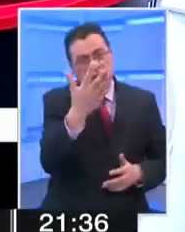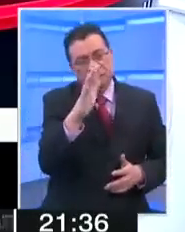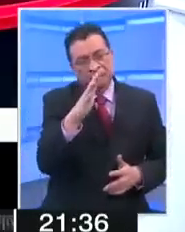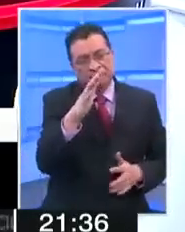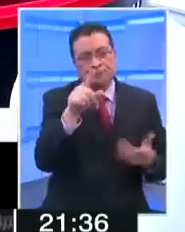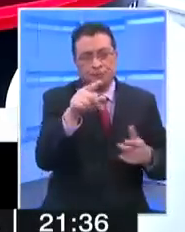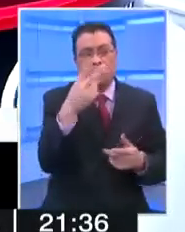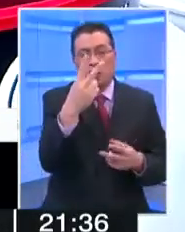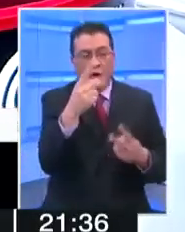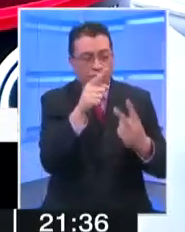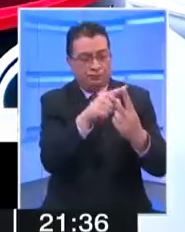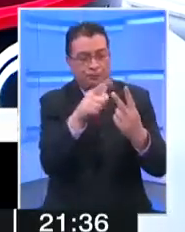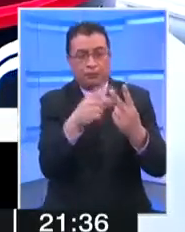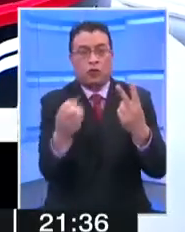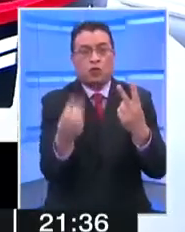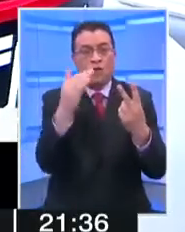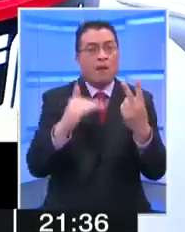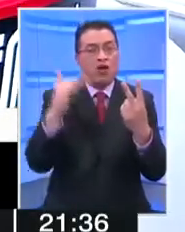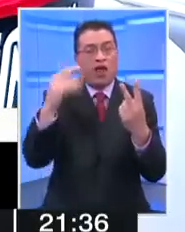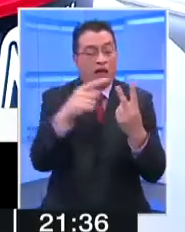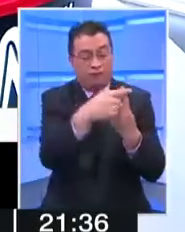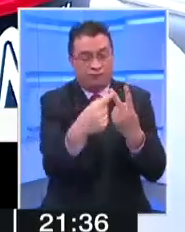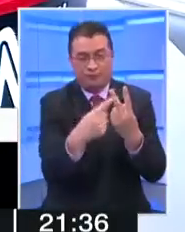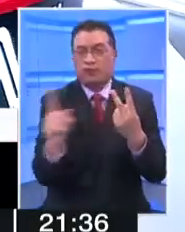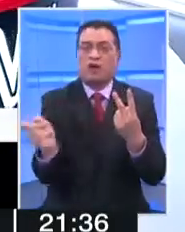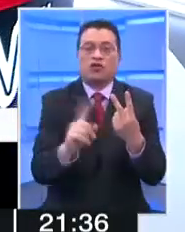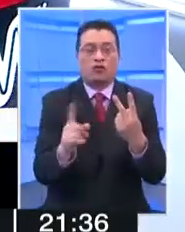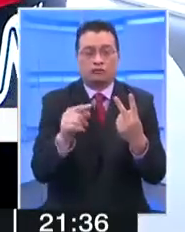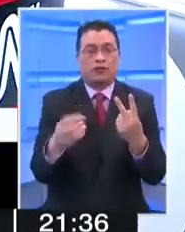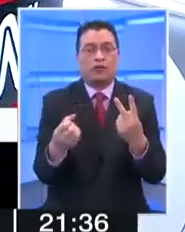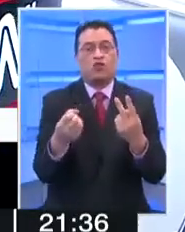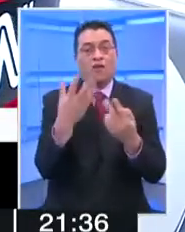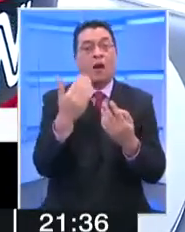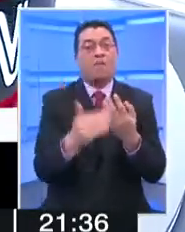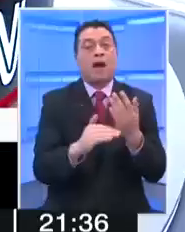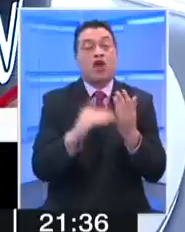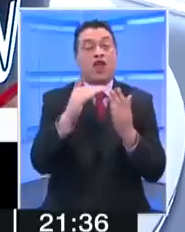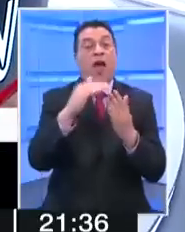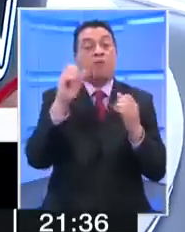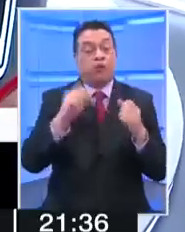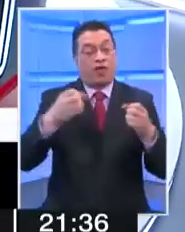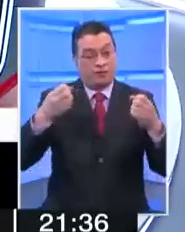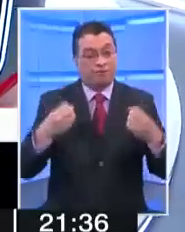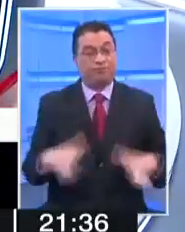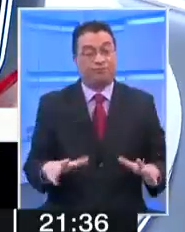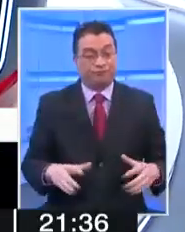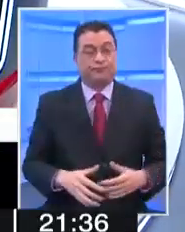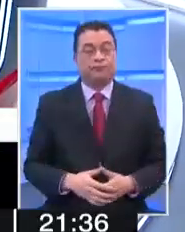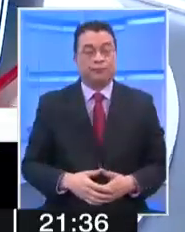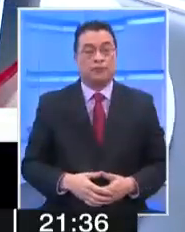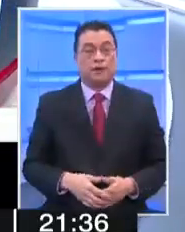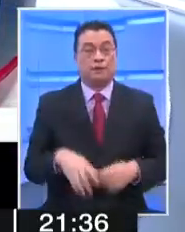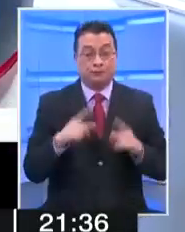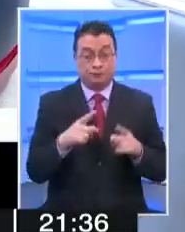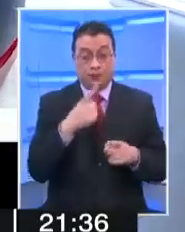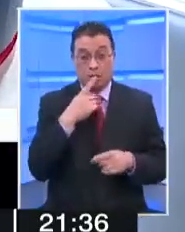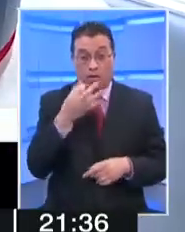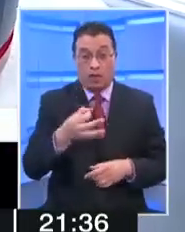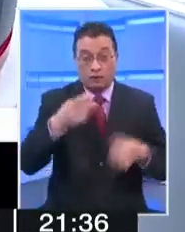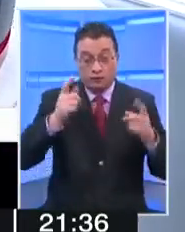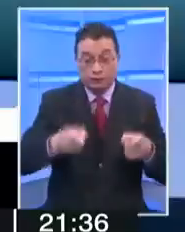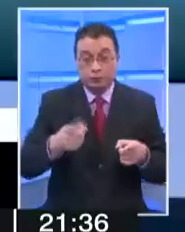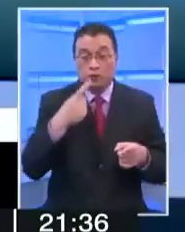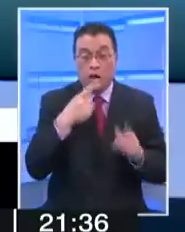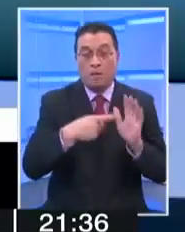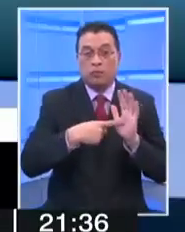No entendería dos candidatos de Nueva mayoría yo creo que eso sería el final de Nueva mayoría ahora está la decisión y lo decíamos en la